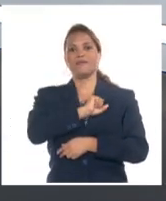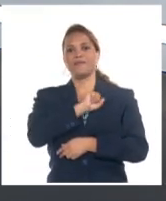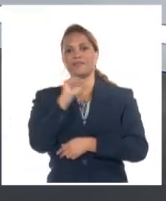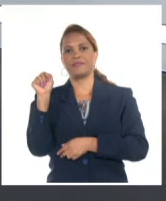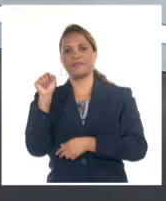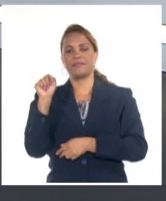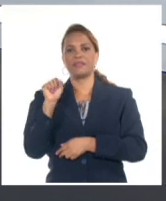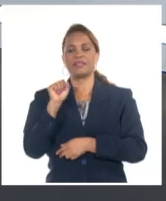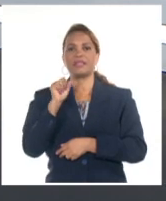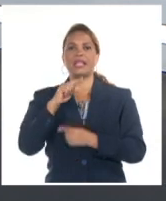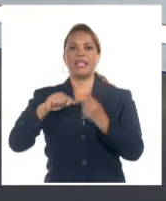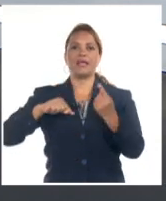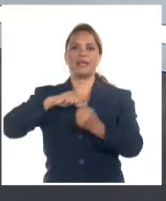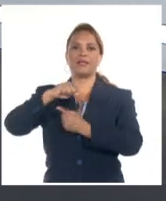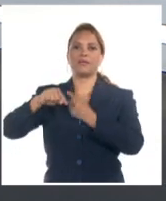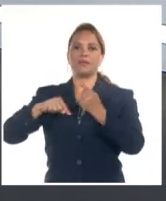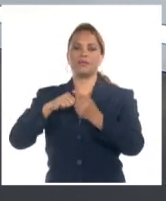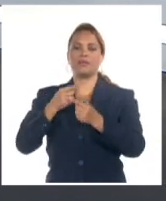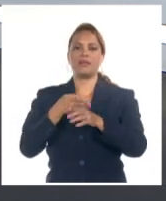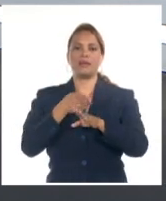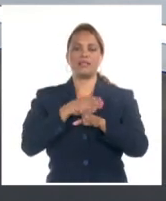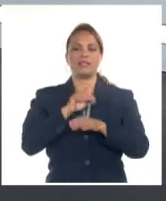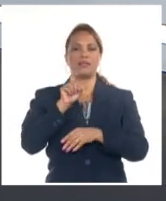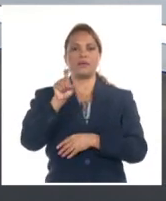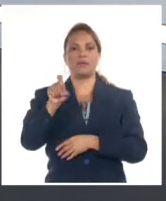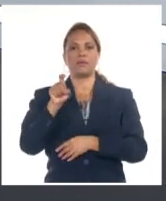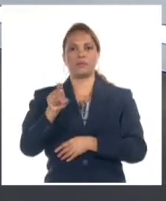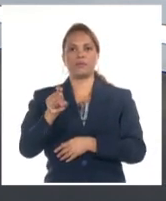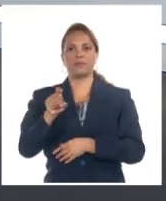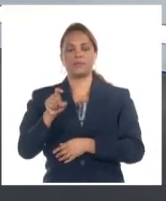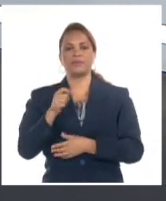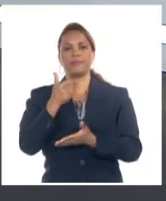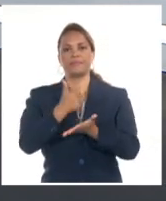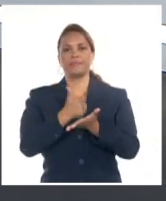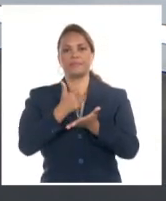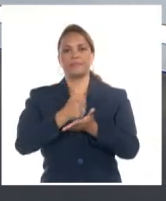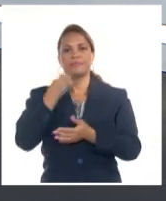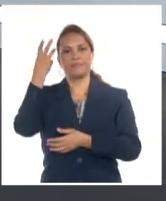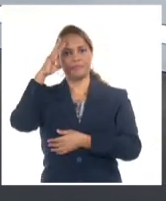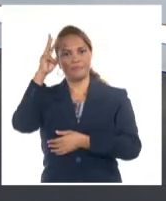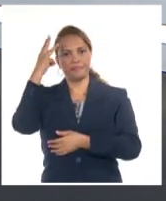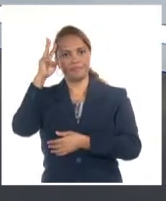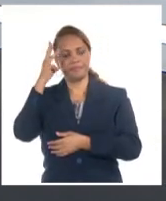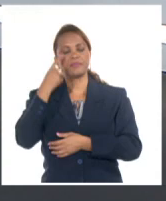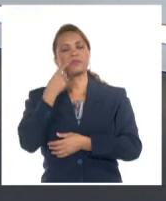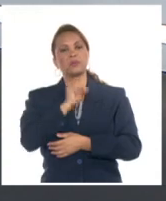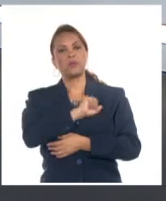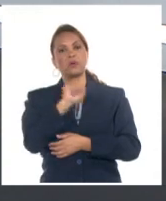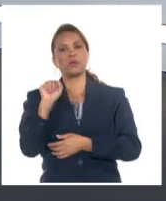penúltima ronda del Campeonato Mundial Juvenil con sede en México. Así logró su